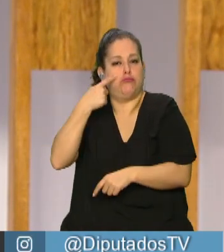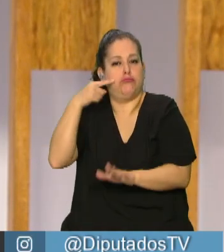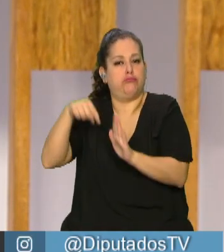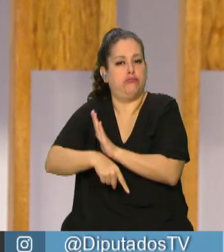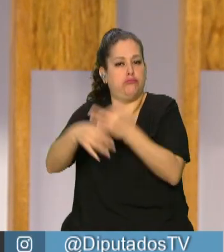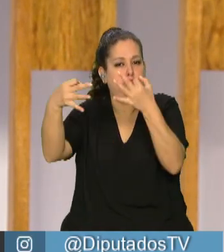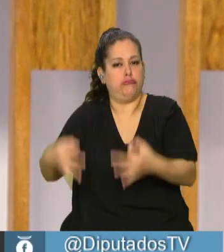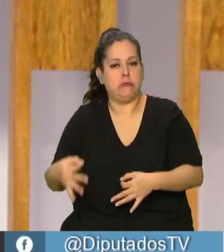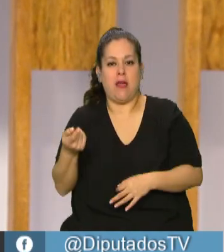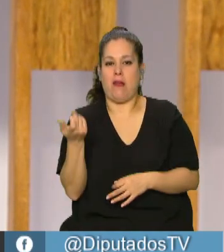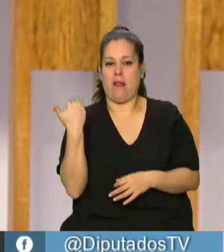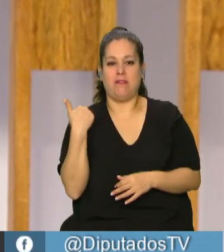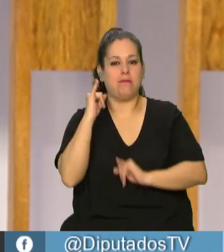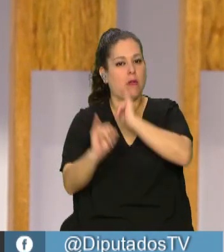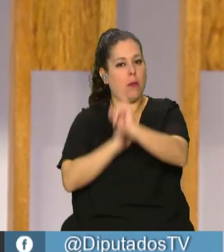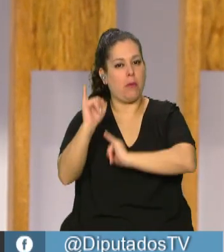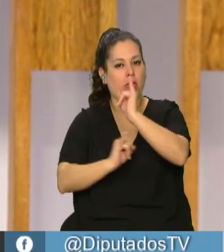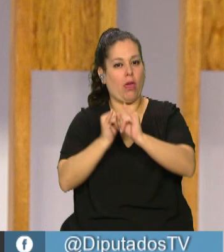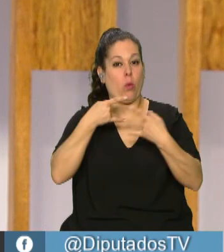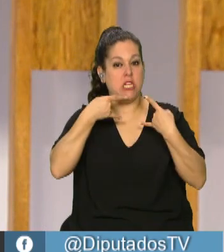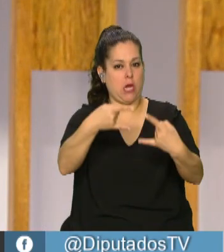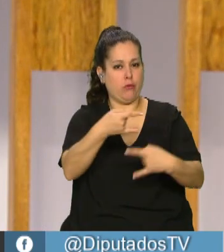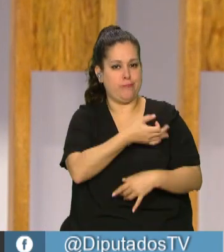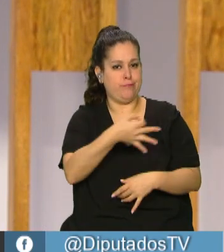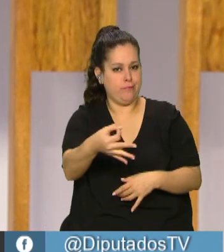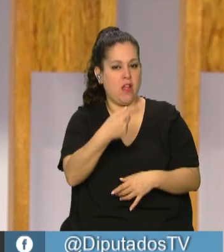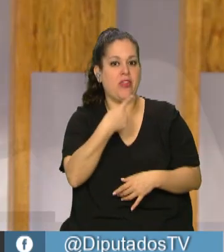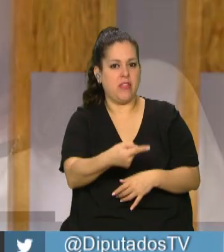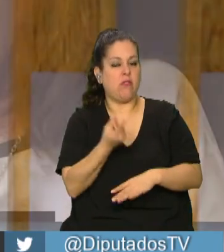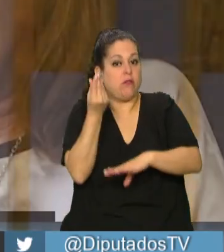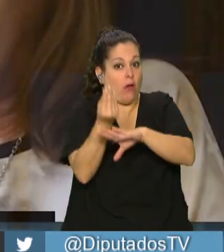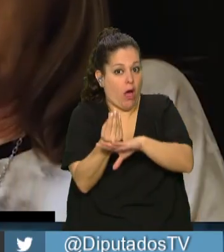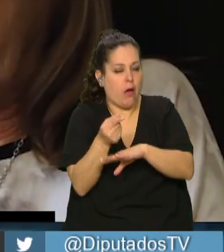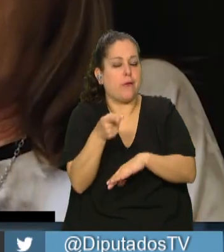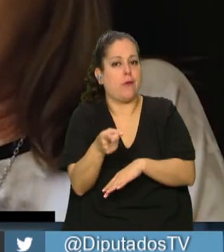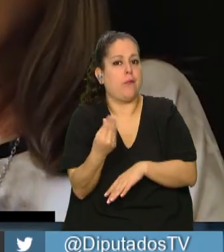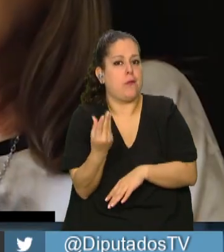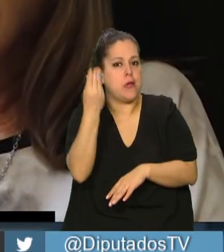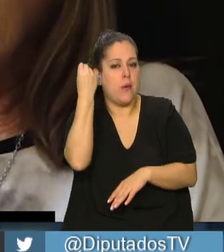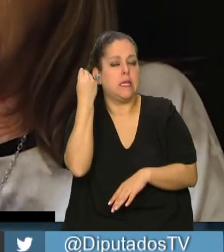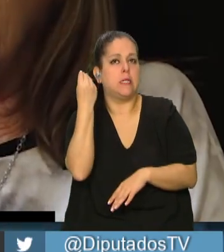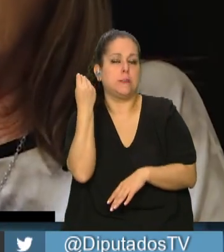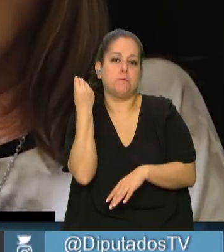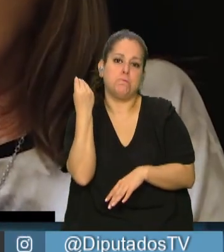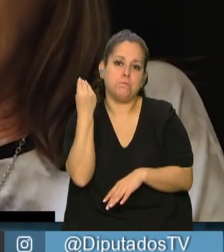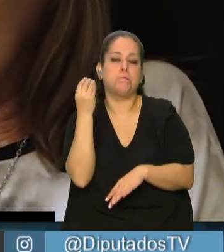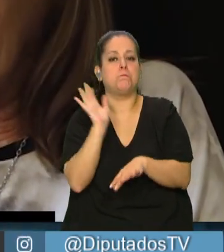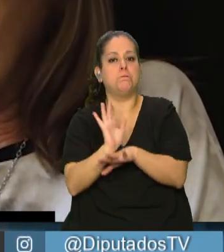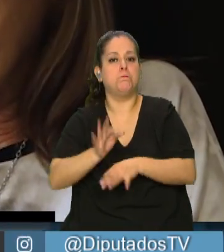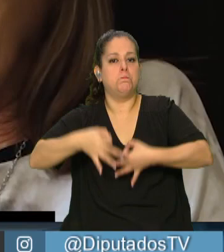hace unos momentos explicó el secretario parlamentario, es un cargo que muchas veces es